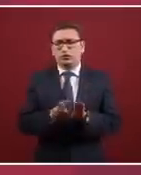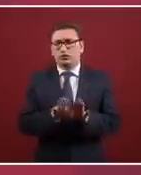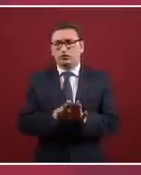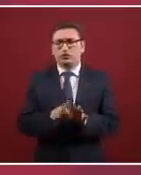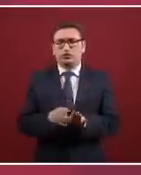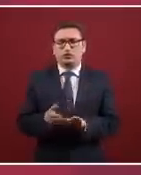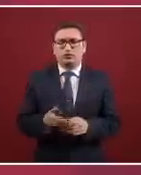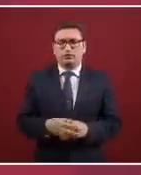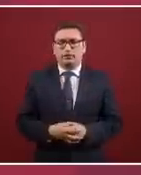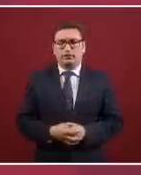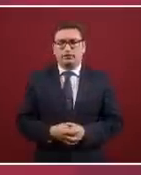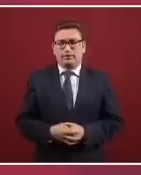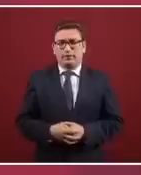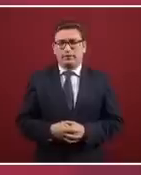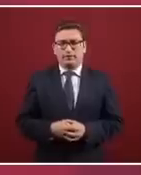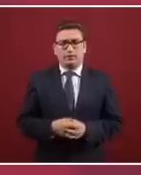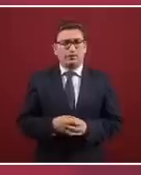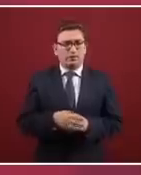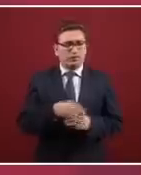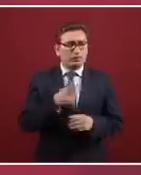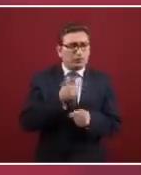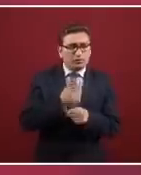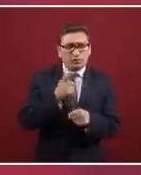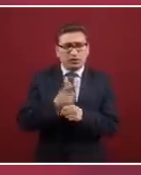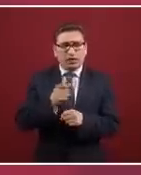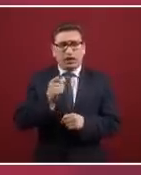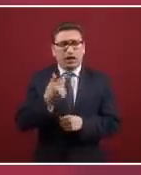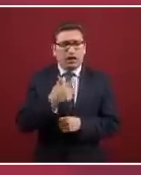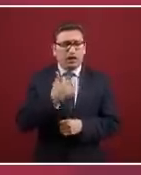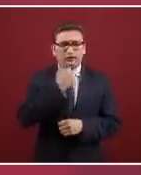las podridas